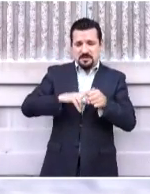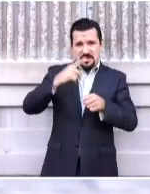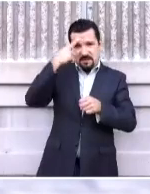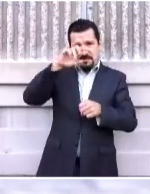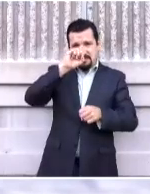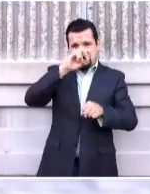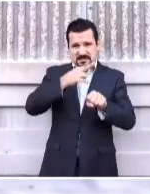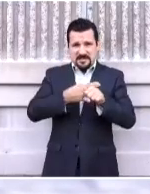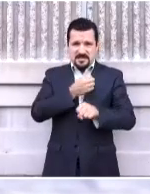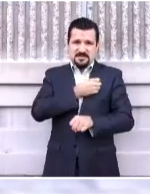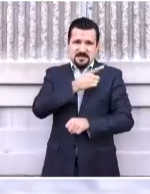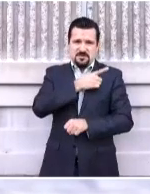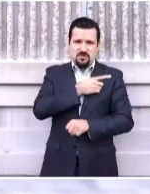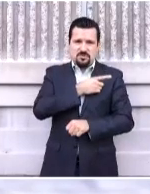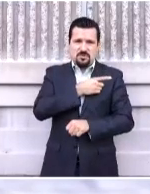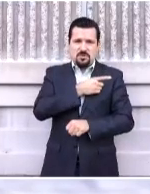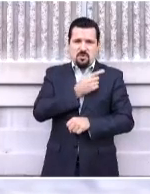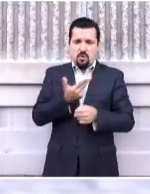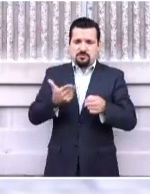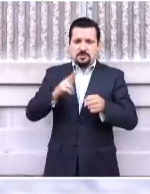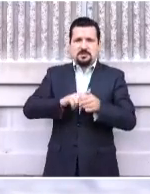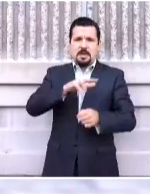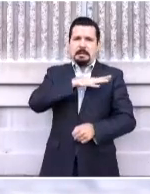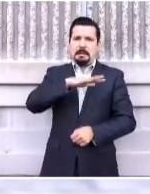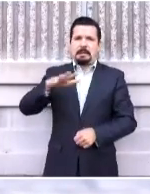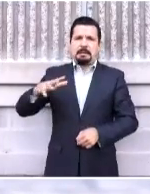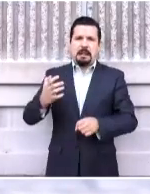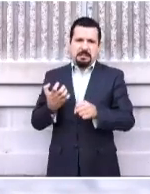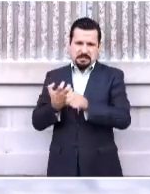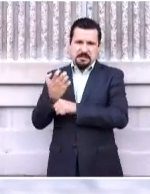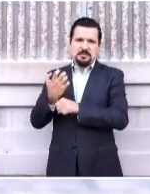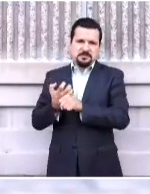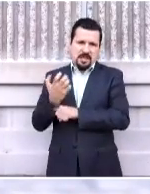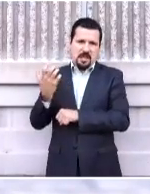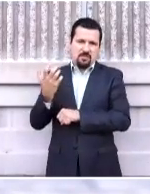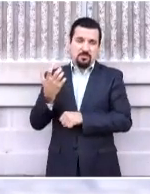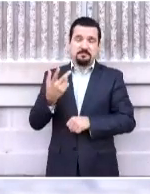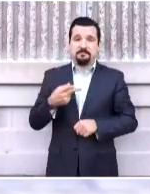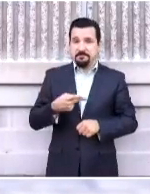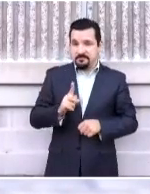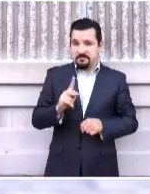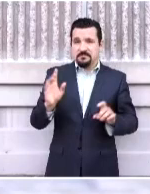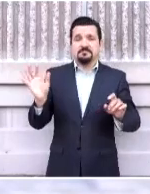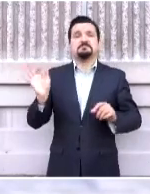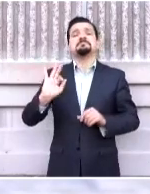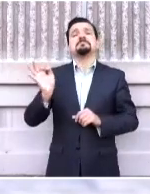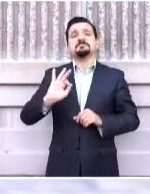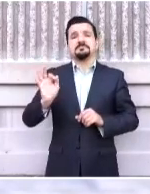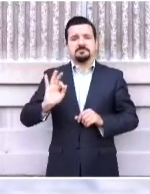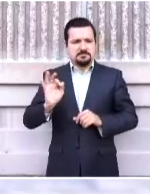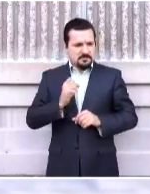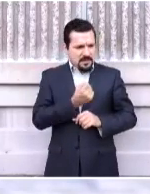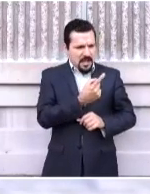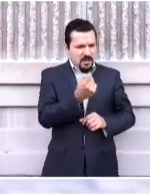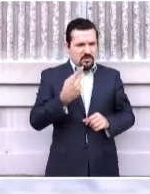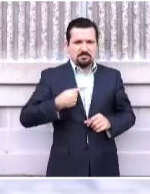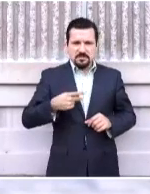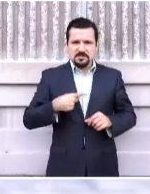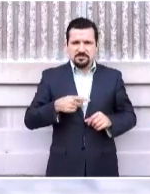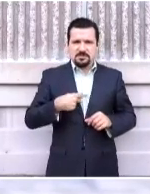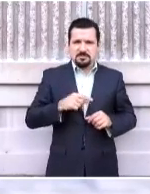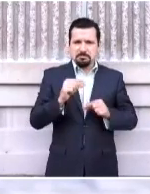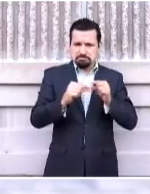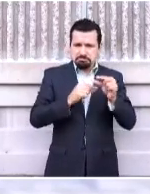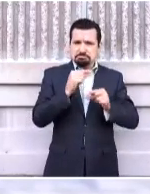Secretaría de Salud es el Hospital General del Estado. Pero quizá haya pacientes que estén en proceso ya de mejorar o que